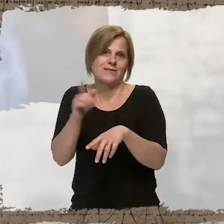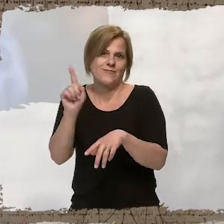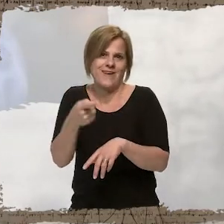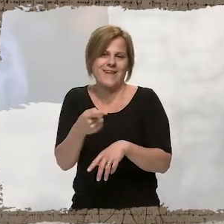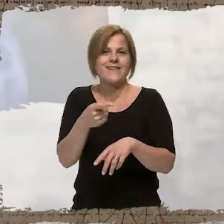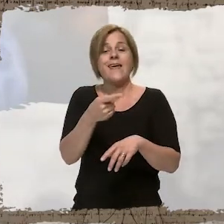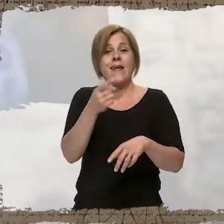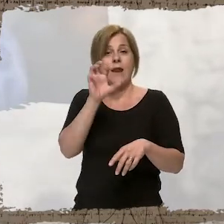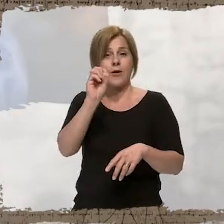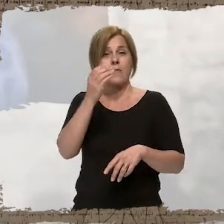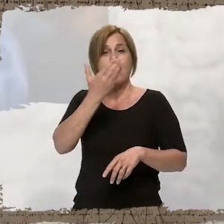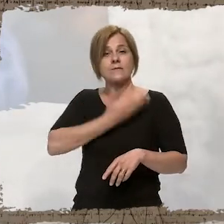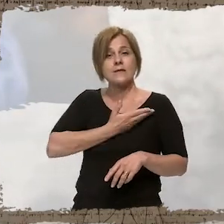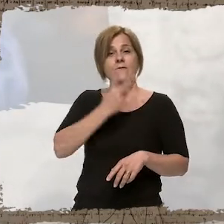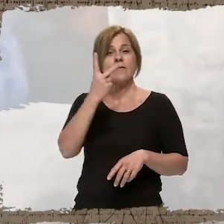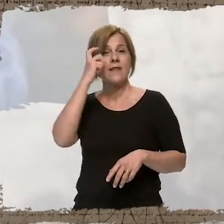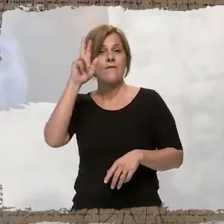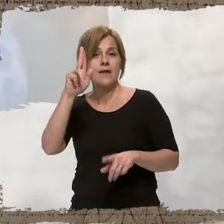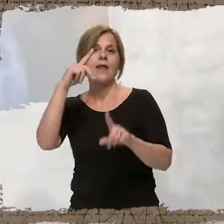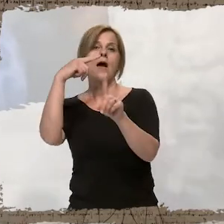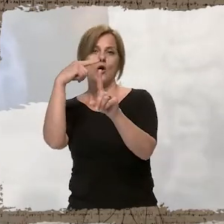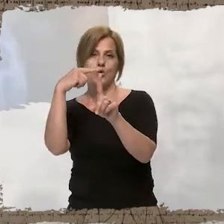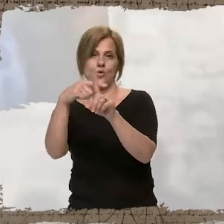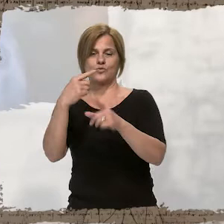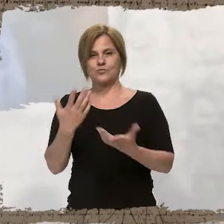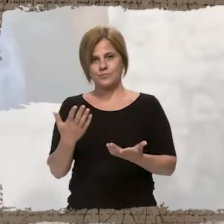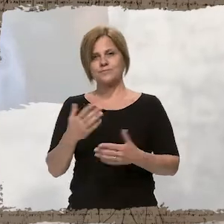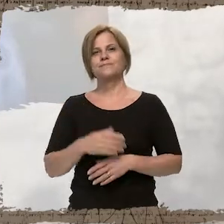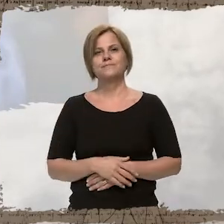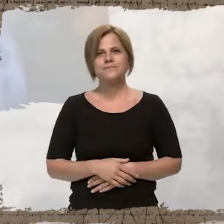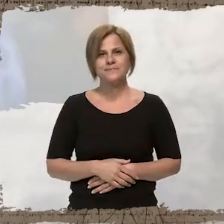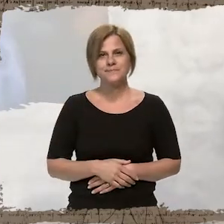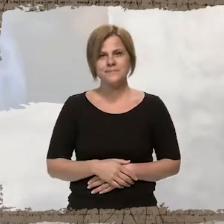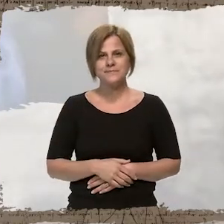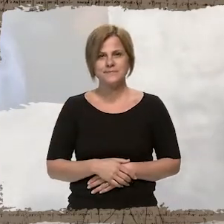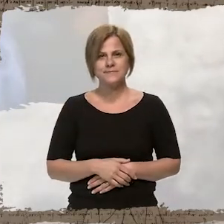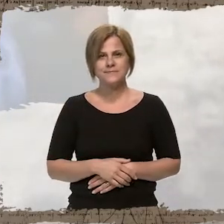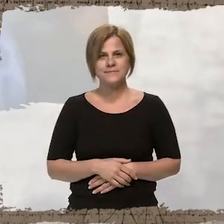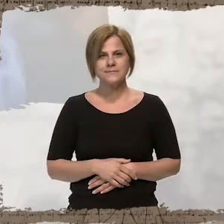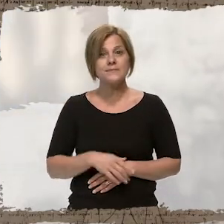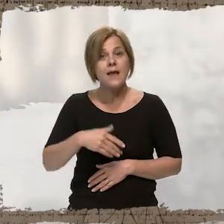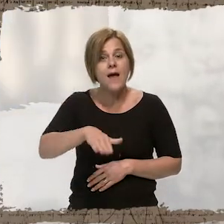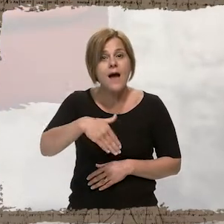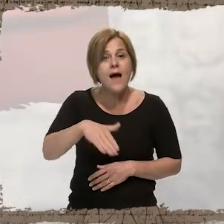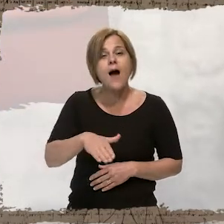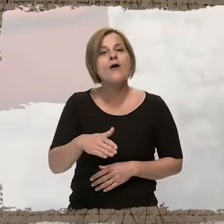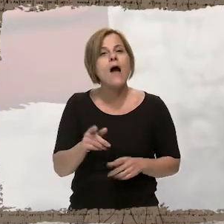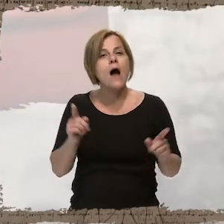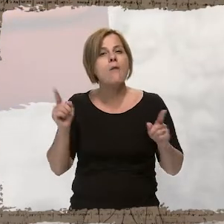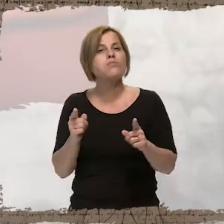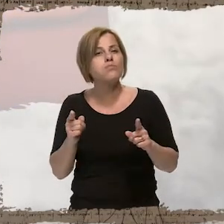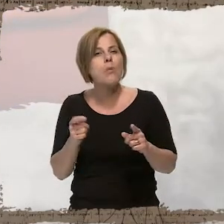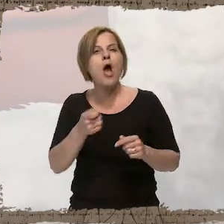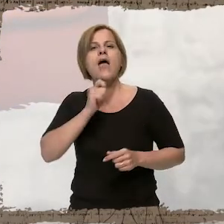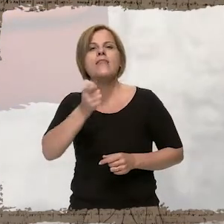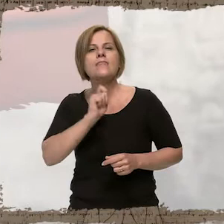y por ese motivo se decide bautizar a la ciudad de santa fe como santa fe de la veracruz y ahora vamos